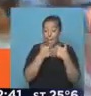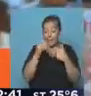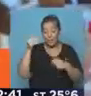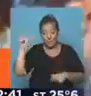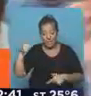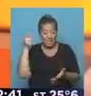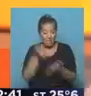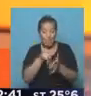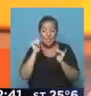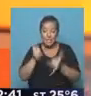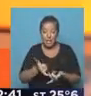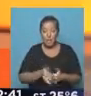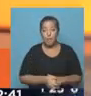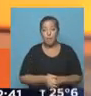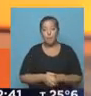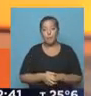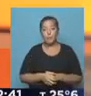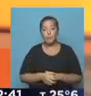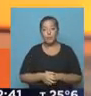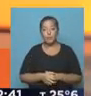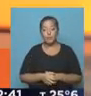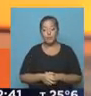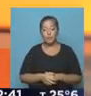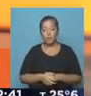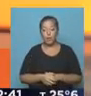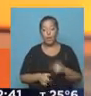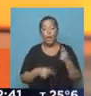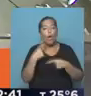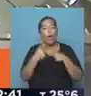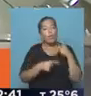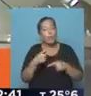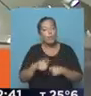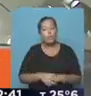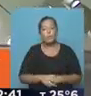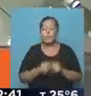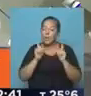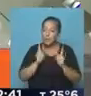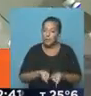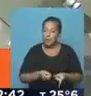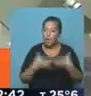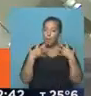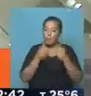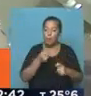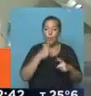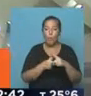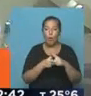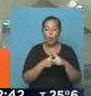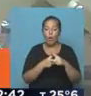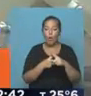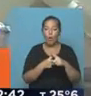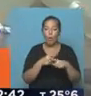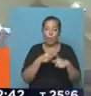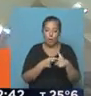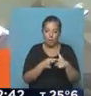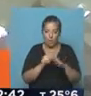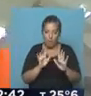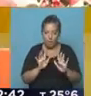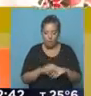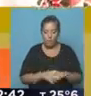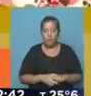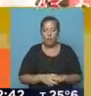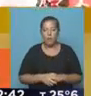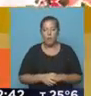digamos Sí pero digo antes de irme para este lado y siguiendo este razonamiento también muy apoyado por lo vistas desde la política s Claro claro No